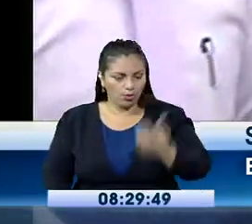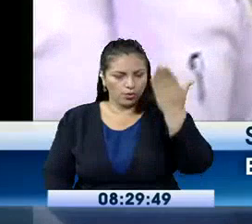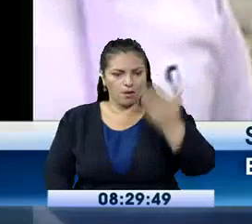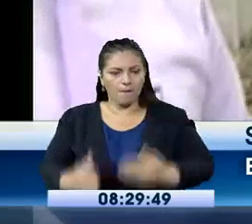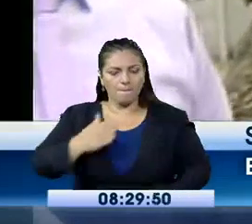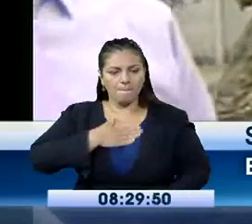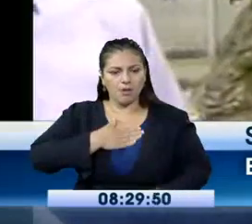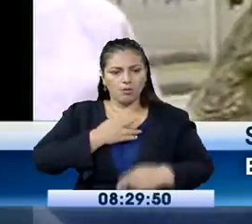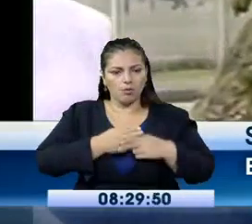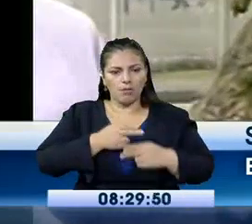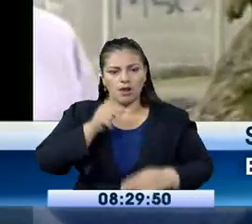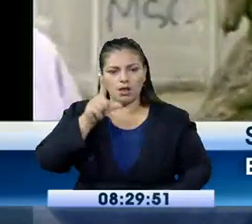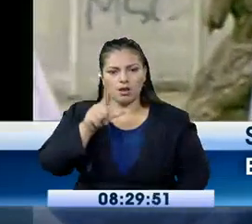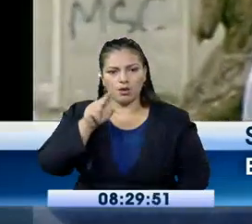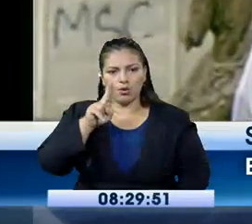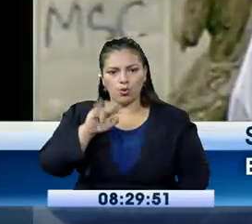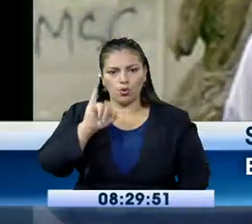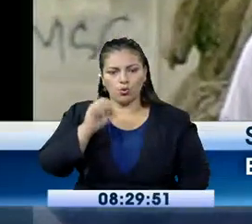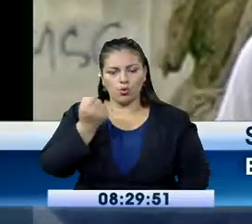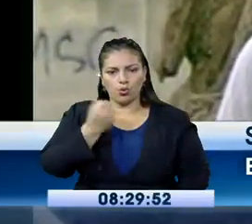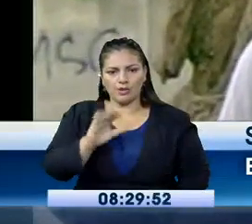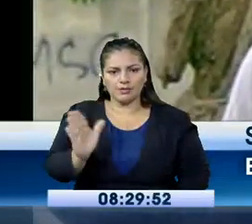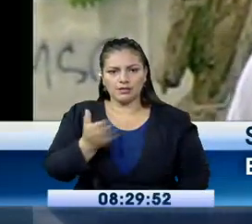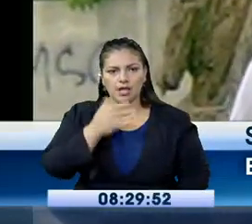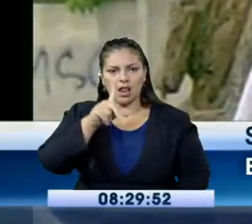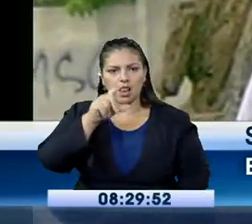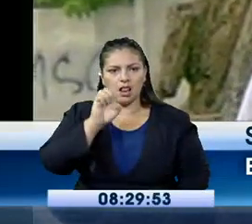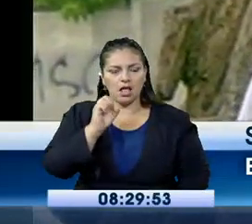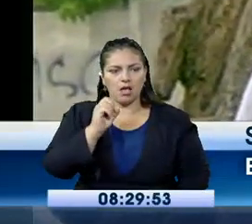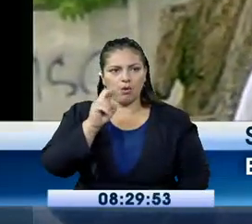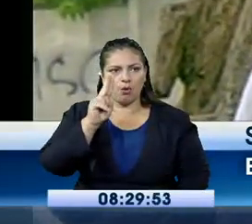León. Mire, nosotros tomamos esta iniciativa no solamente